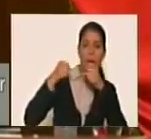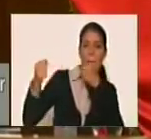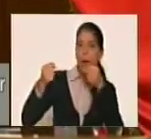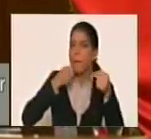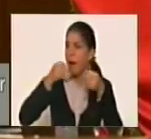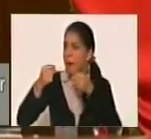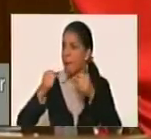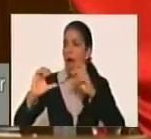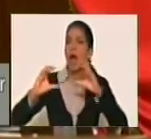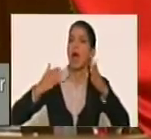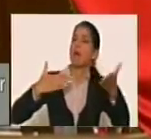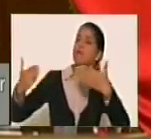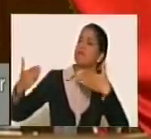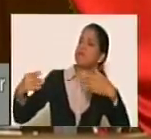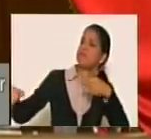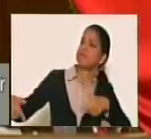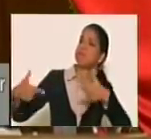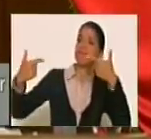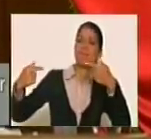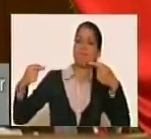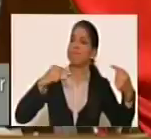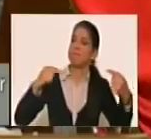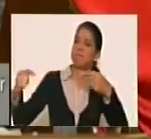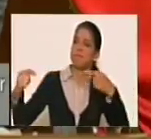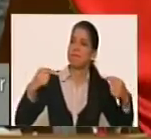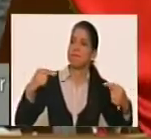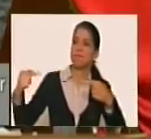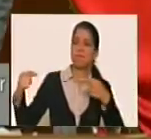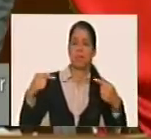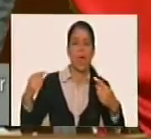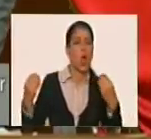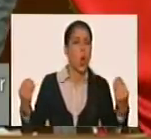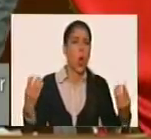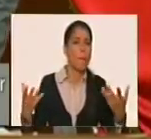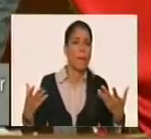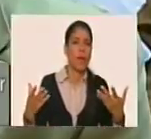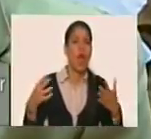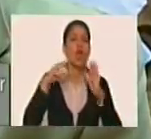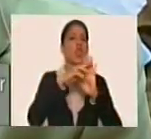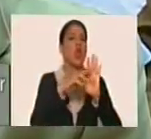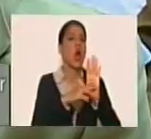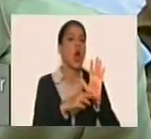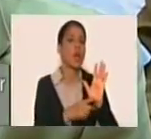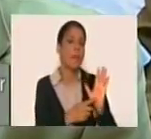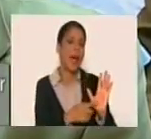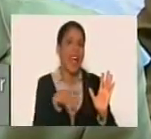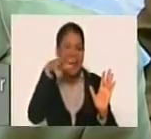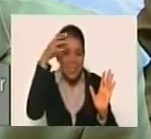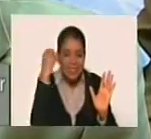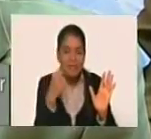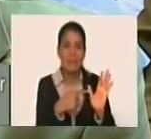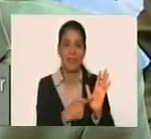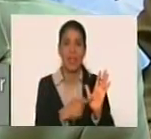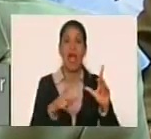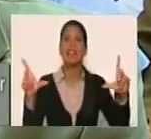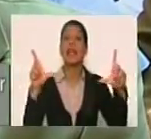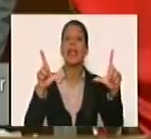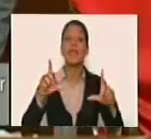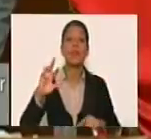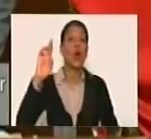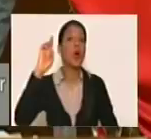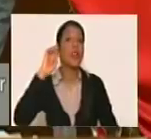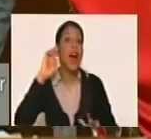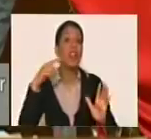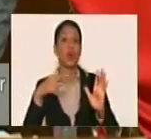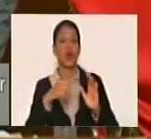Hay que un gran debate para que se comprendan las medidas que aquí están planteadas en materia de que los medios estén al